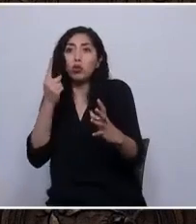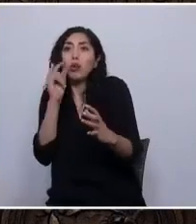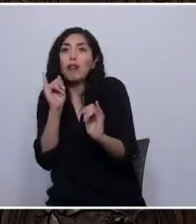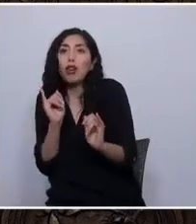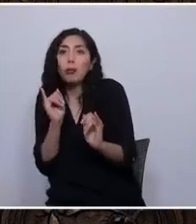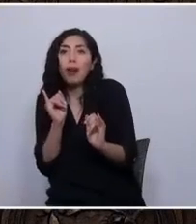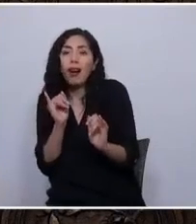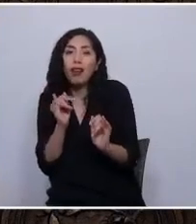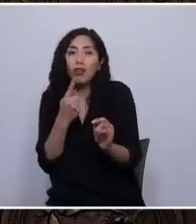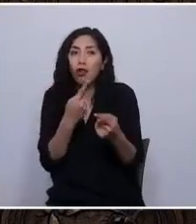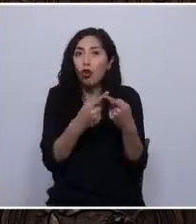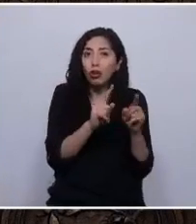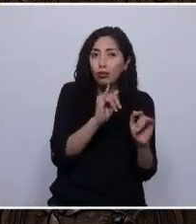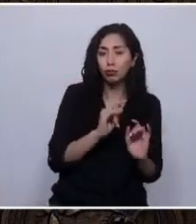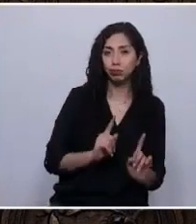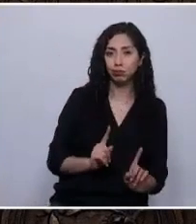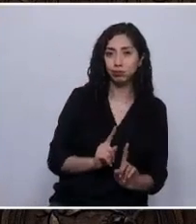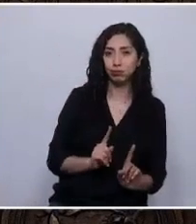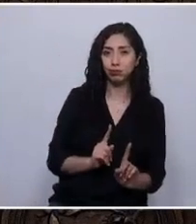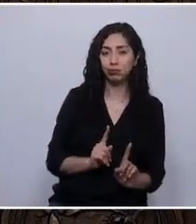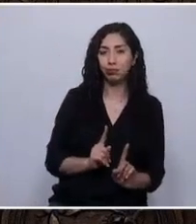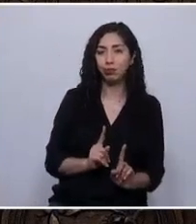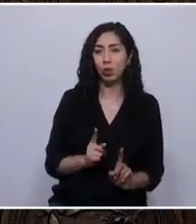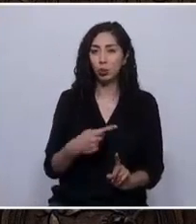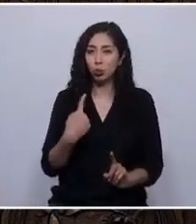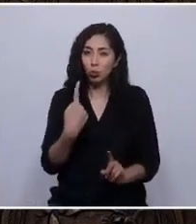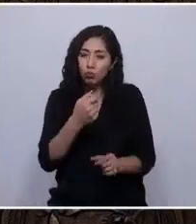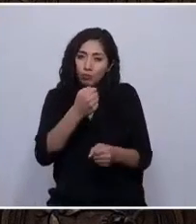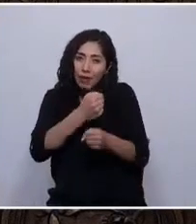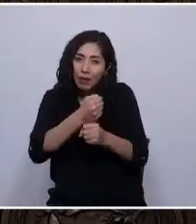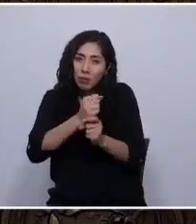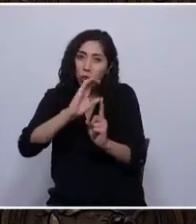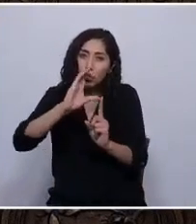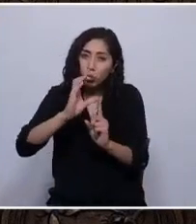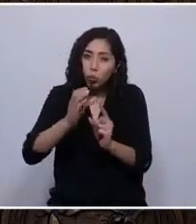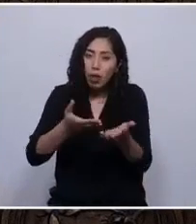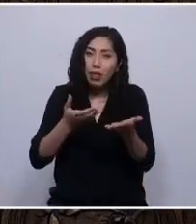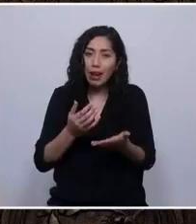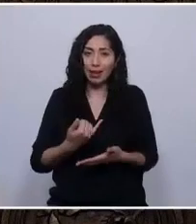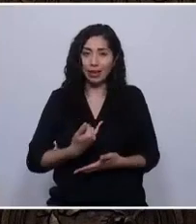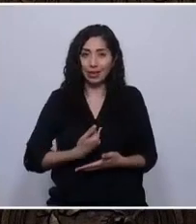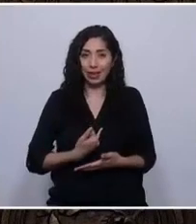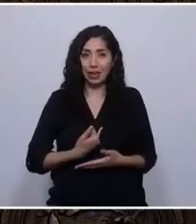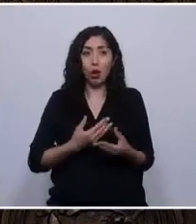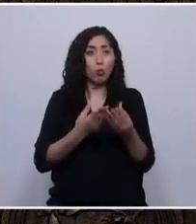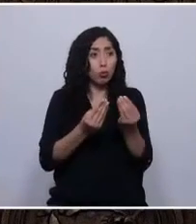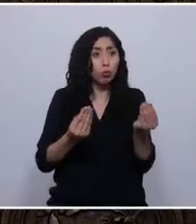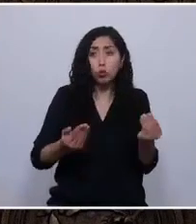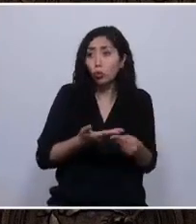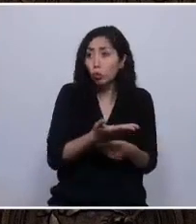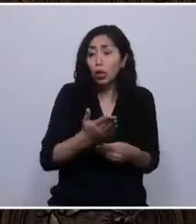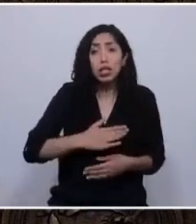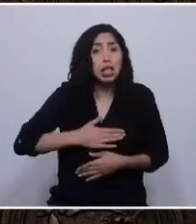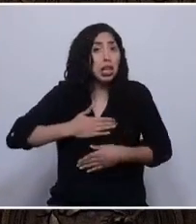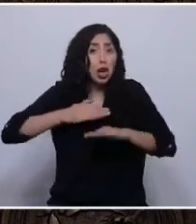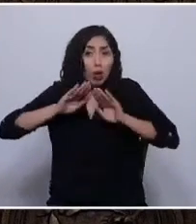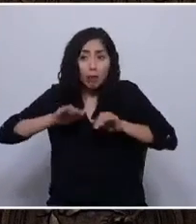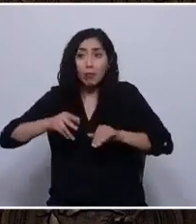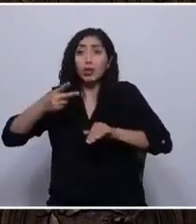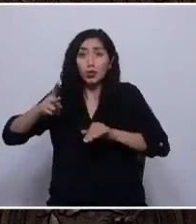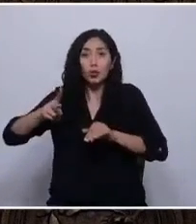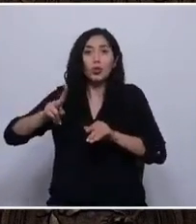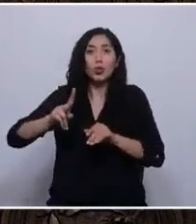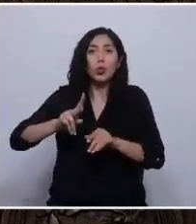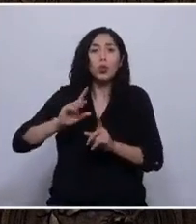quiero defender los rasgos de la cultura que nos dan identidad. Sé que muchos de ustedes sienten lo mismo con sus culturas y costumbres, lo que me da